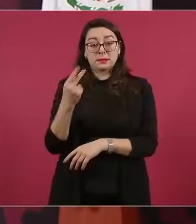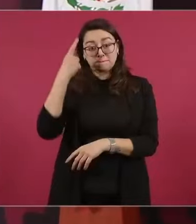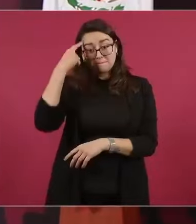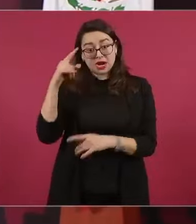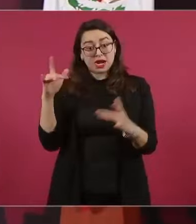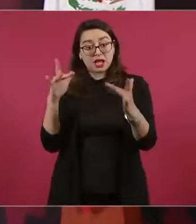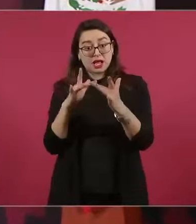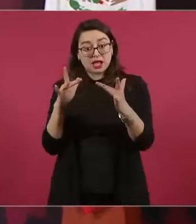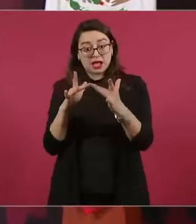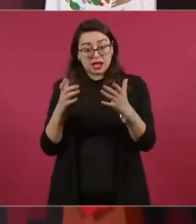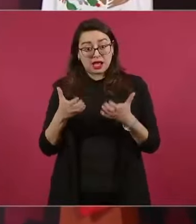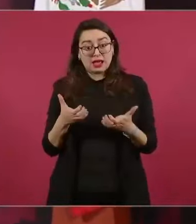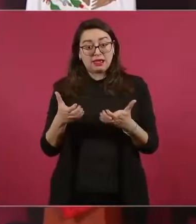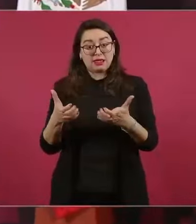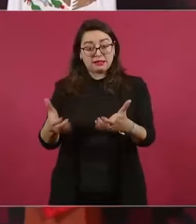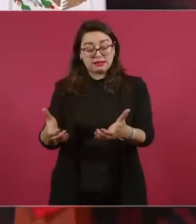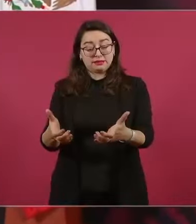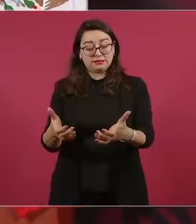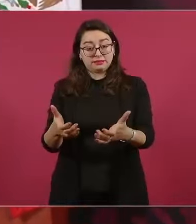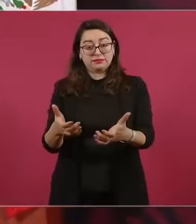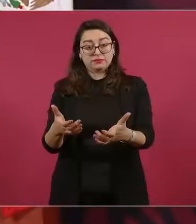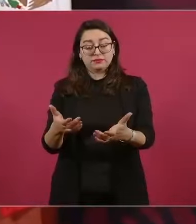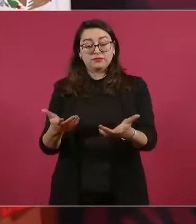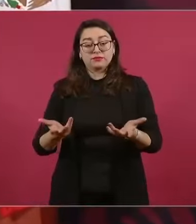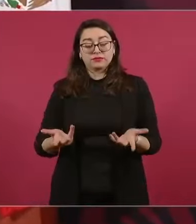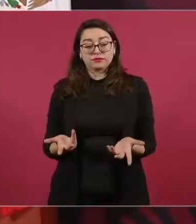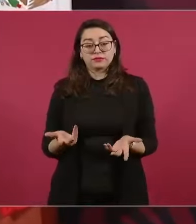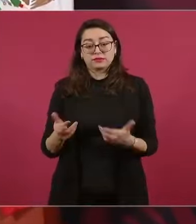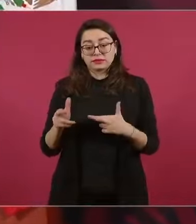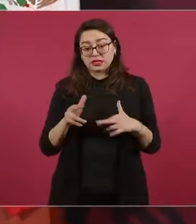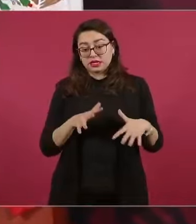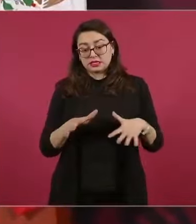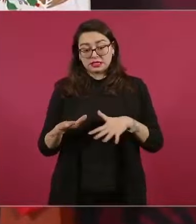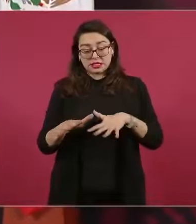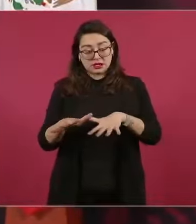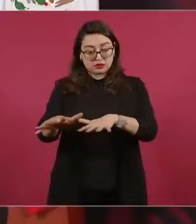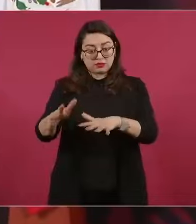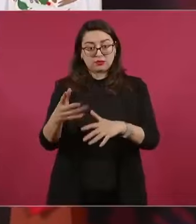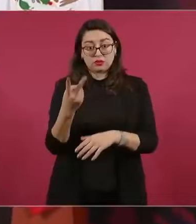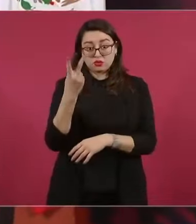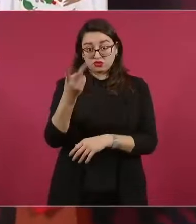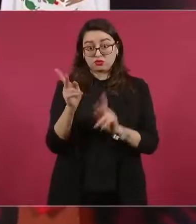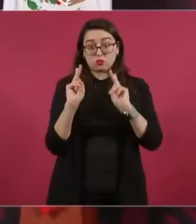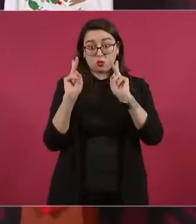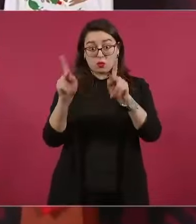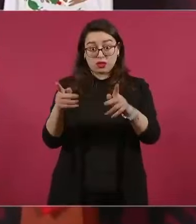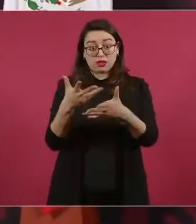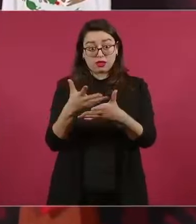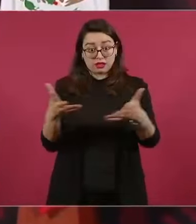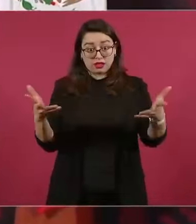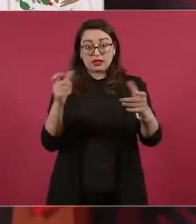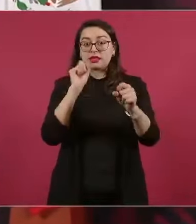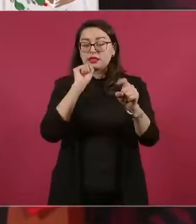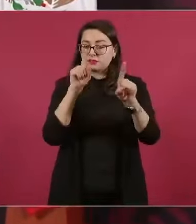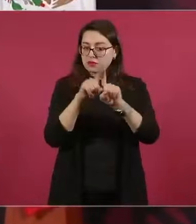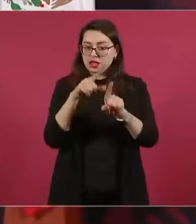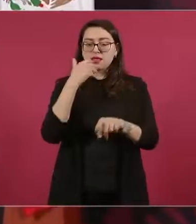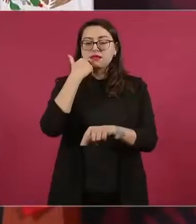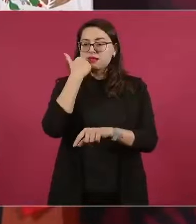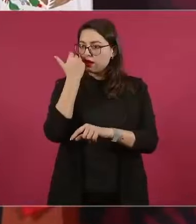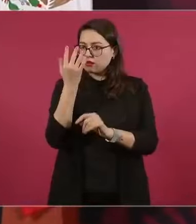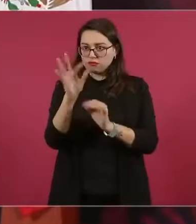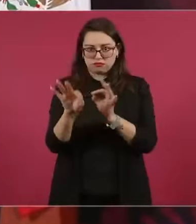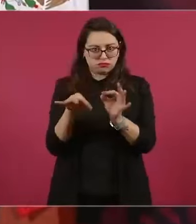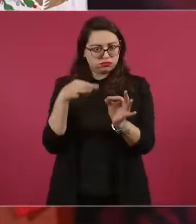en Angostura, en lo que es el río Grijalva, dos puentes grandes que quiero dejar terminados